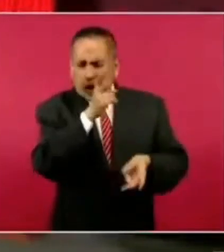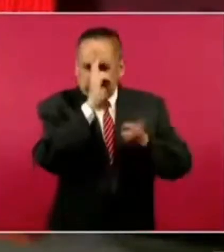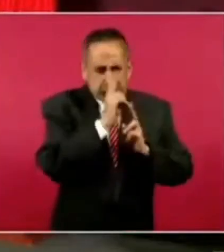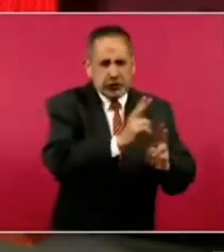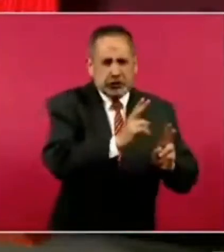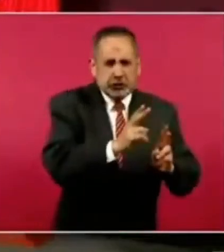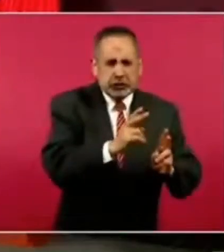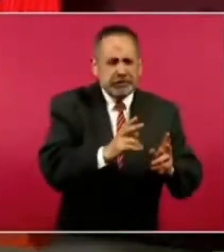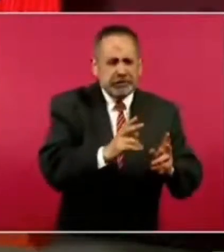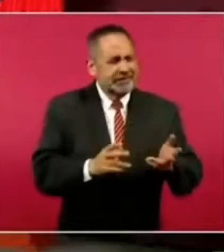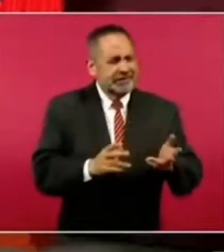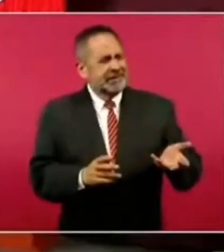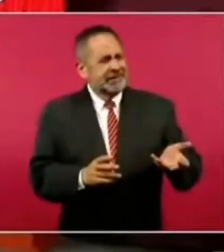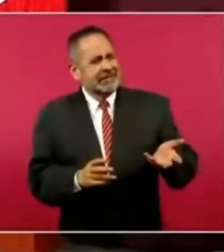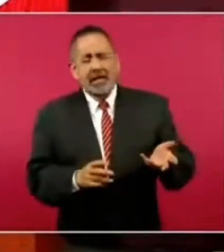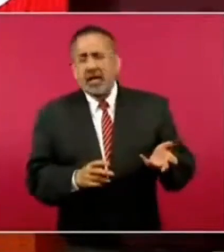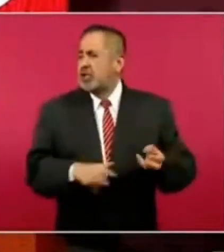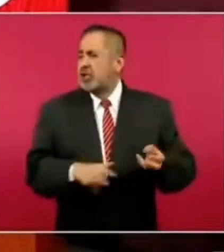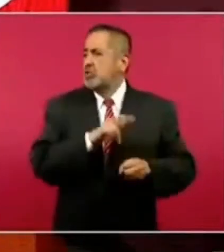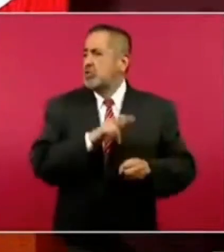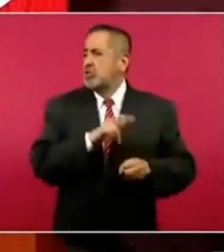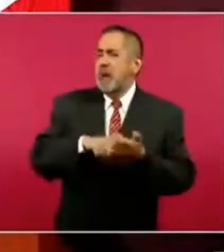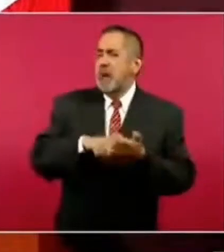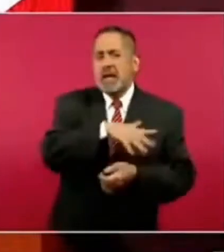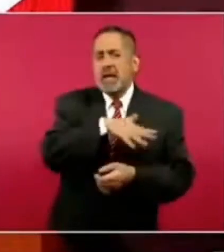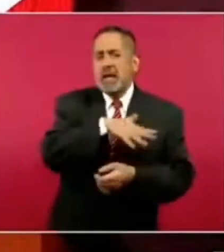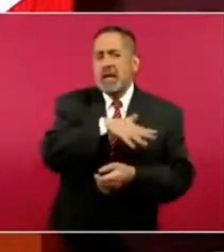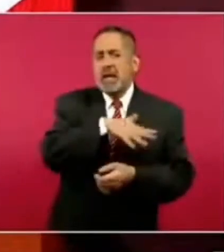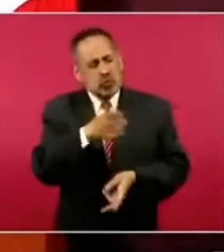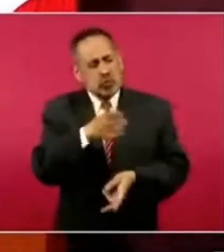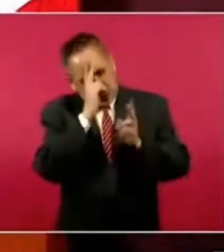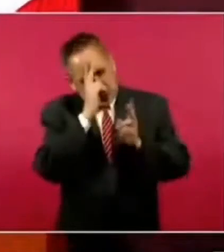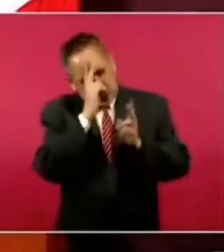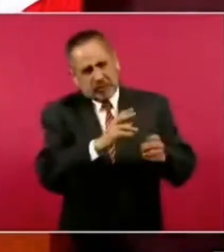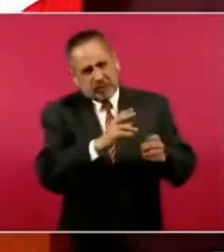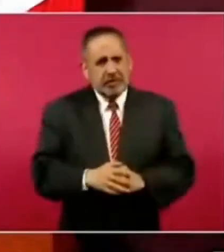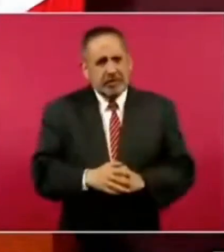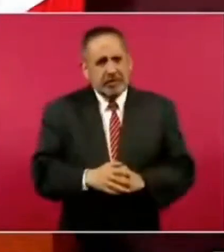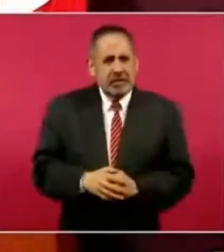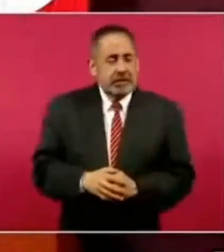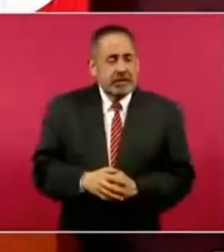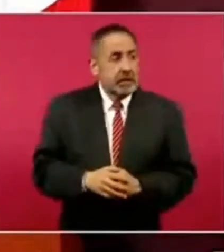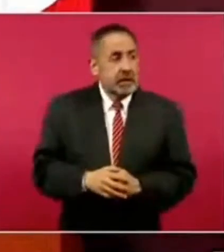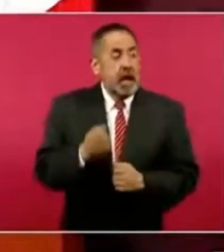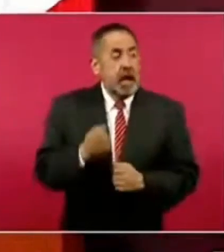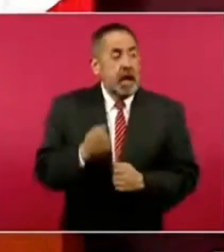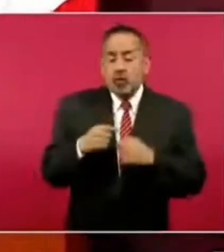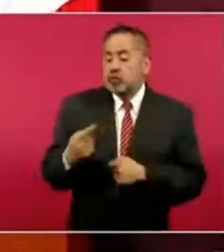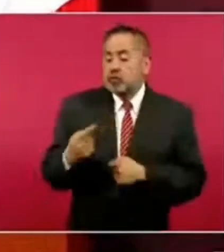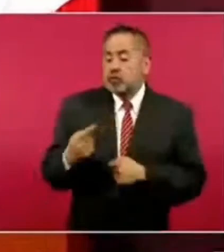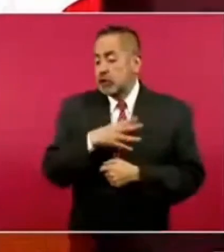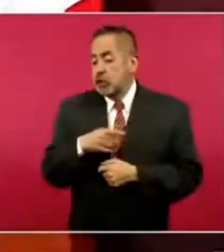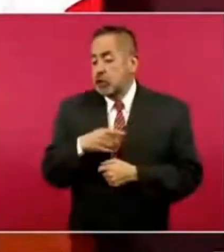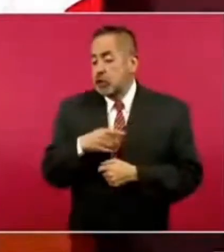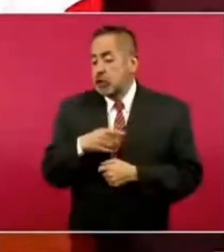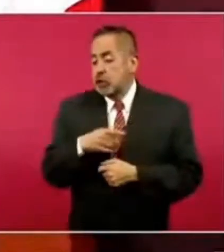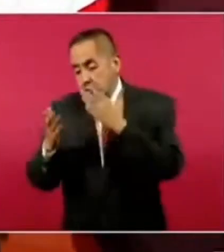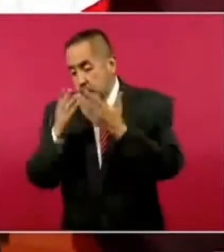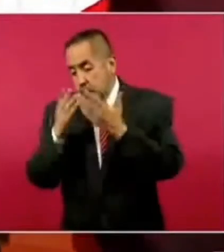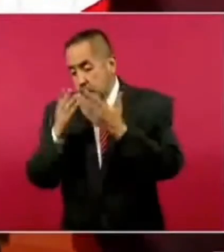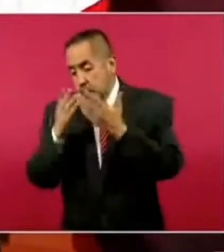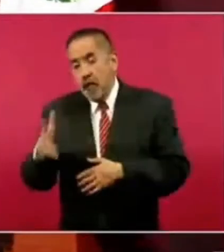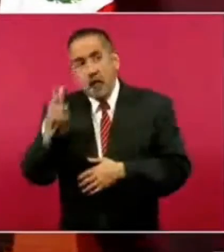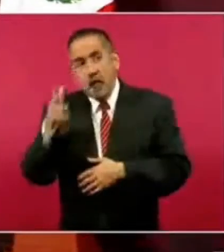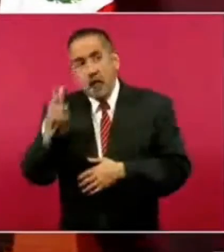Se veía como algo normal. Hasta había quienes les decían a los hijos: estudia para que cuando